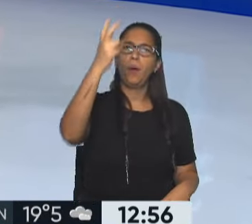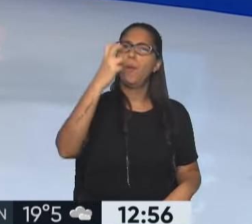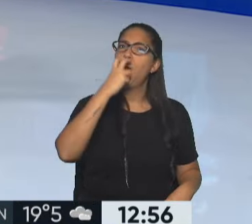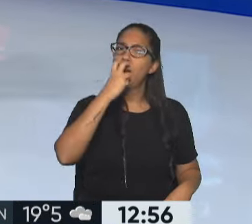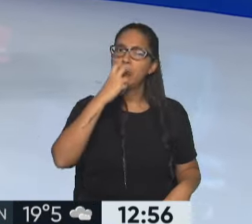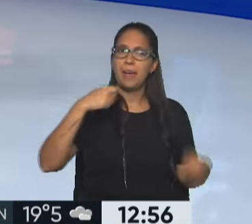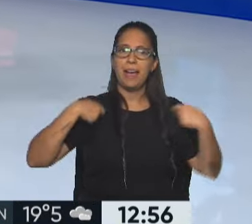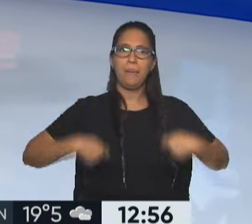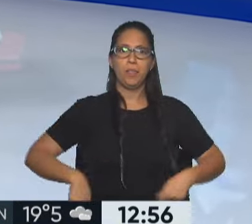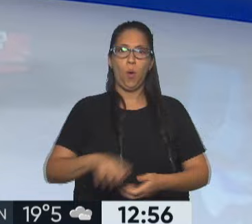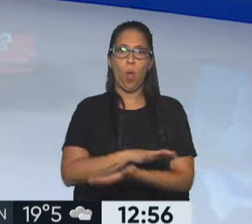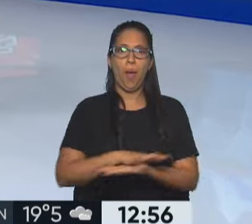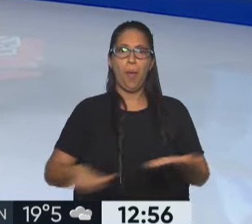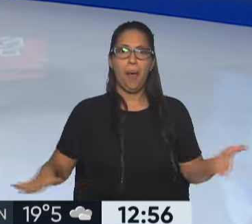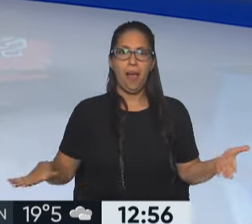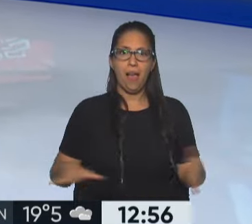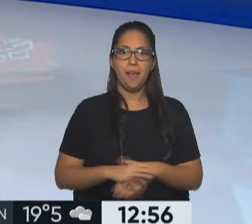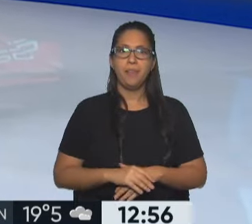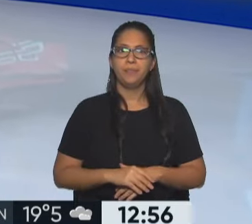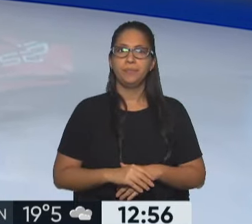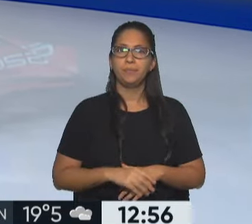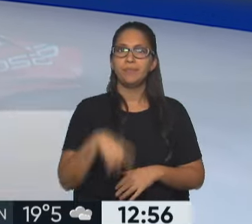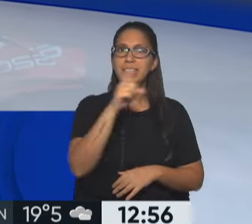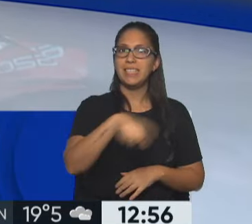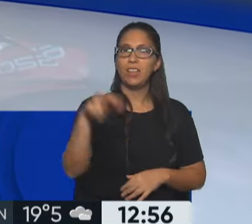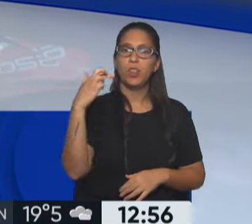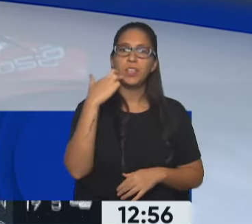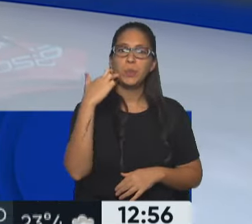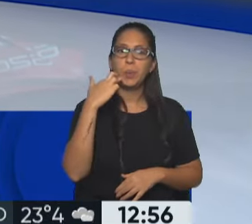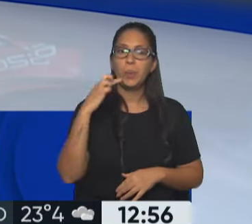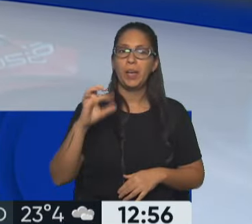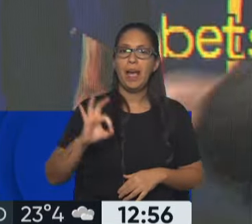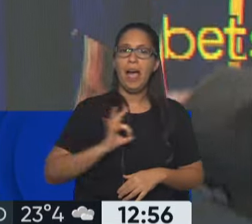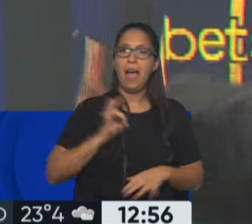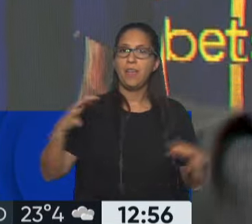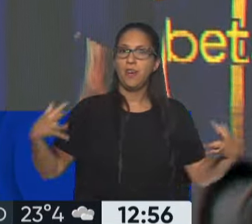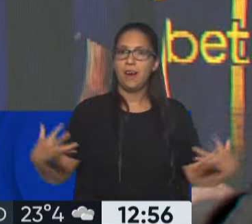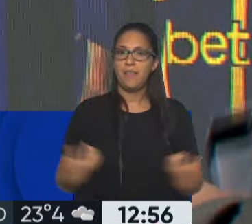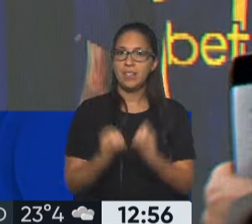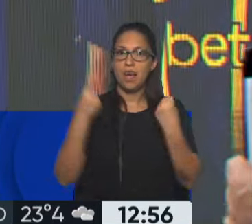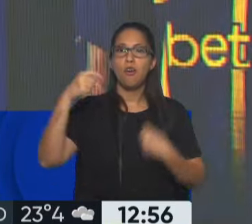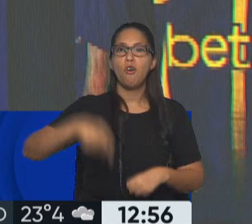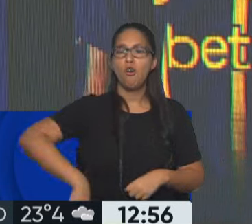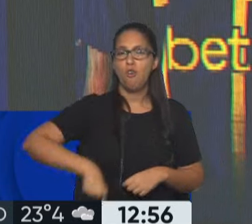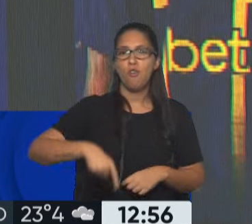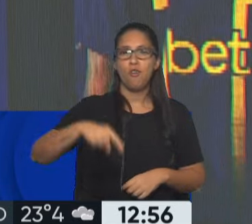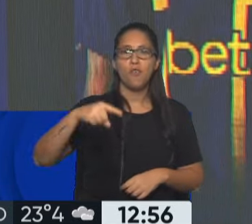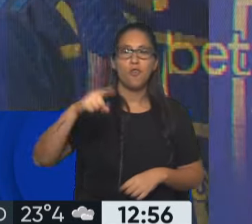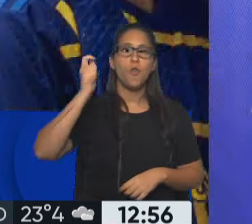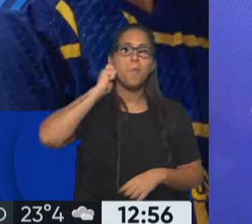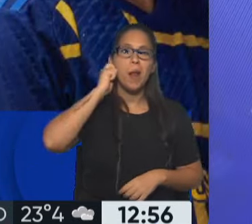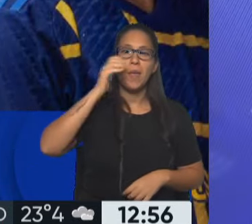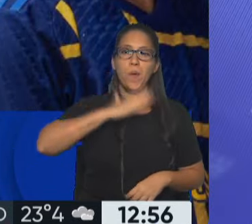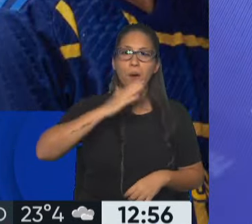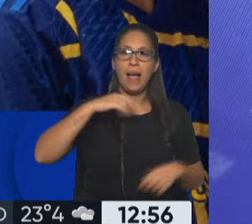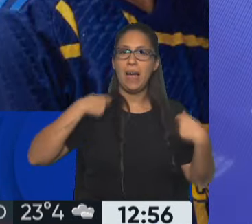esta camiseta nueva, mirá, linda, por los 119 años de historia, hoy cumple Boca. Esta es la camiseta que